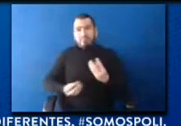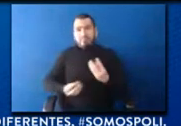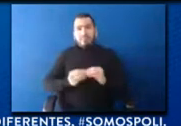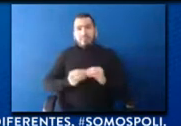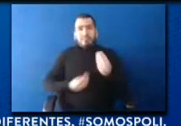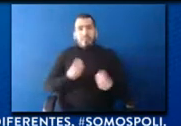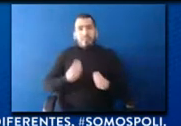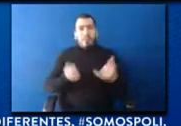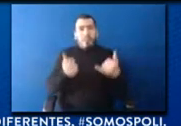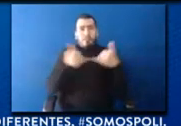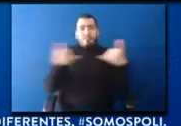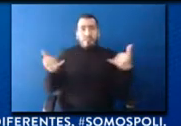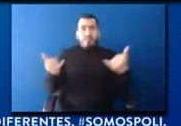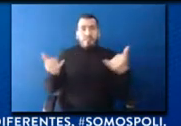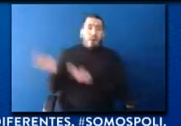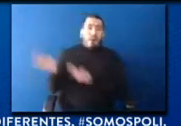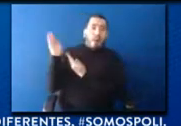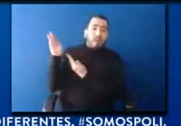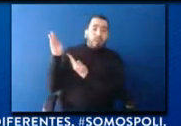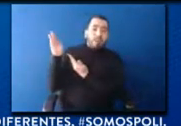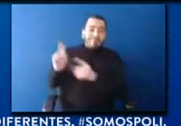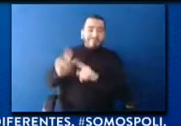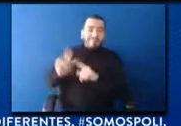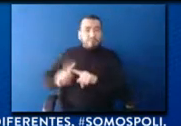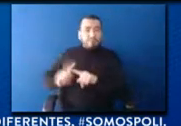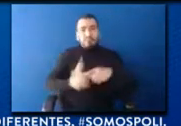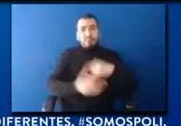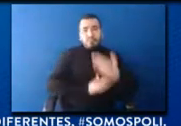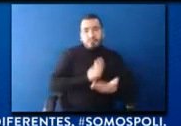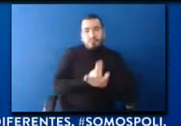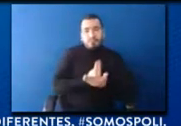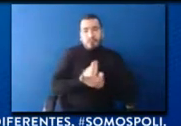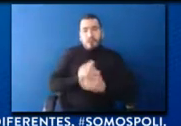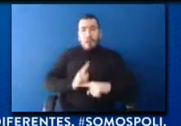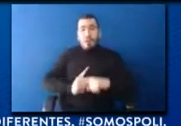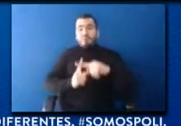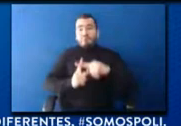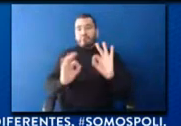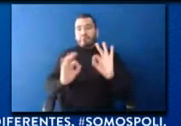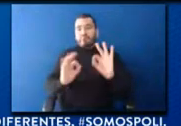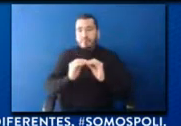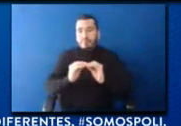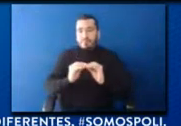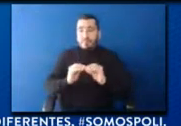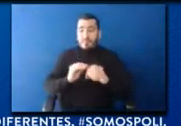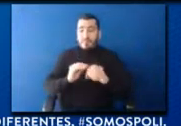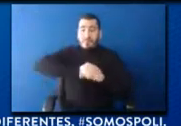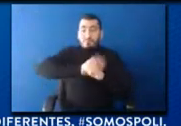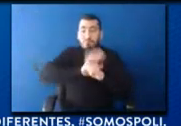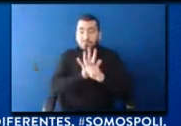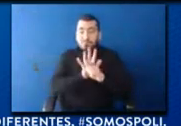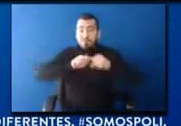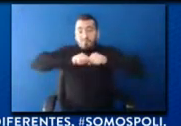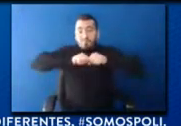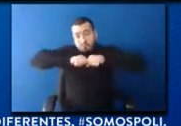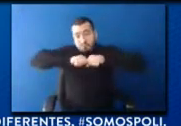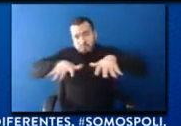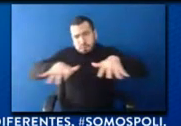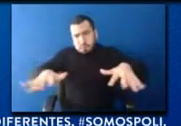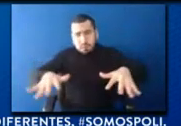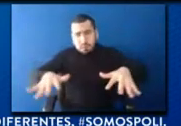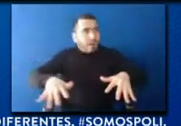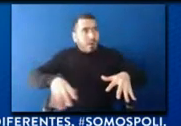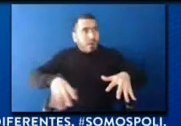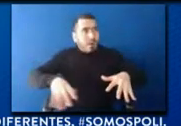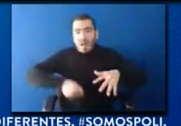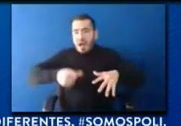que nos han permitido empezar a generar unos resultados bastante positivos. La pandemia aceleró todo esto. No tengo que entrar en esa discusión,